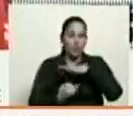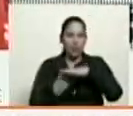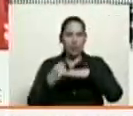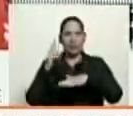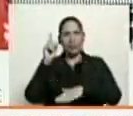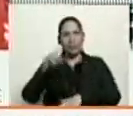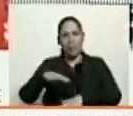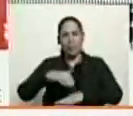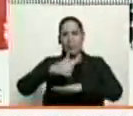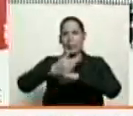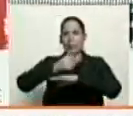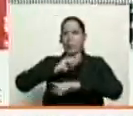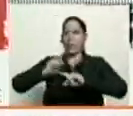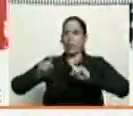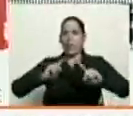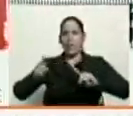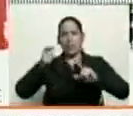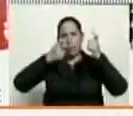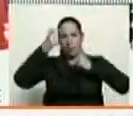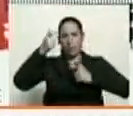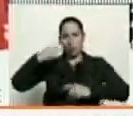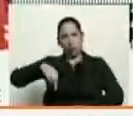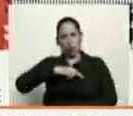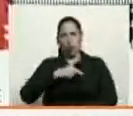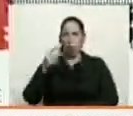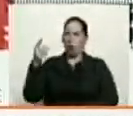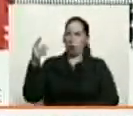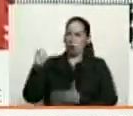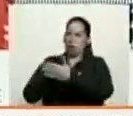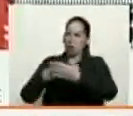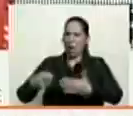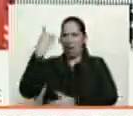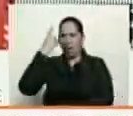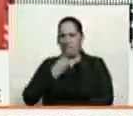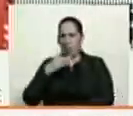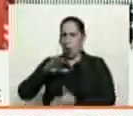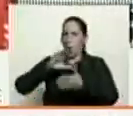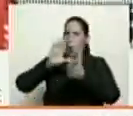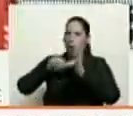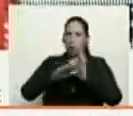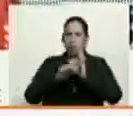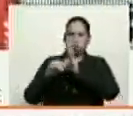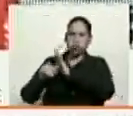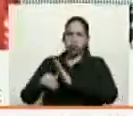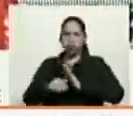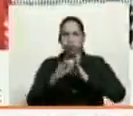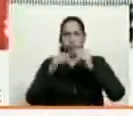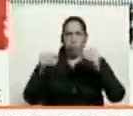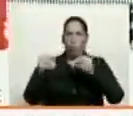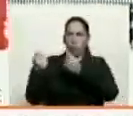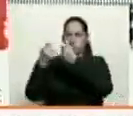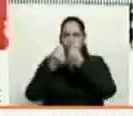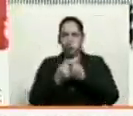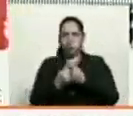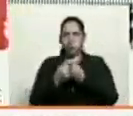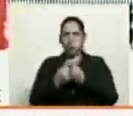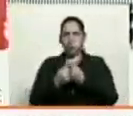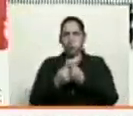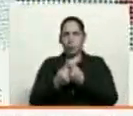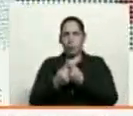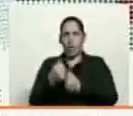dirigentes del chavismo y dicen, no, vamos a sancionar a Darío Vivas y le vamos a quitar las cuentas que tiene Darío Vivas en